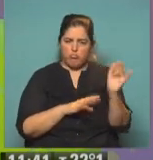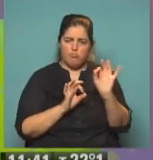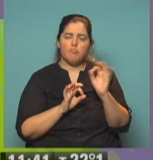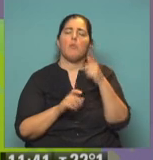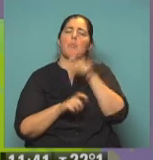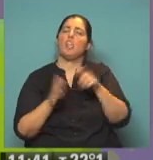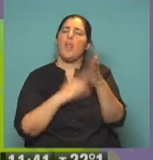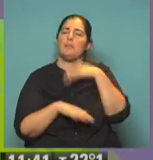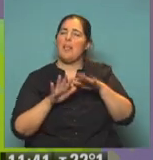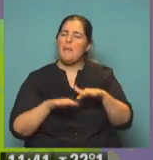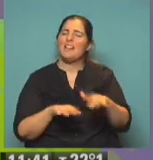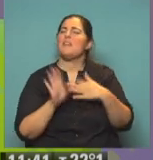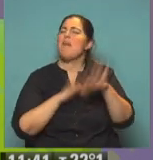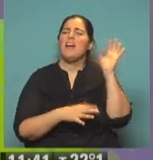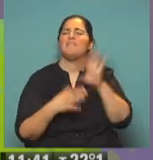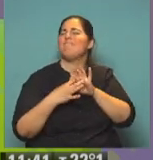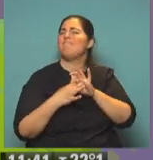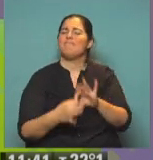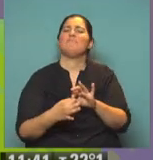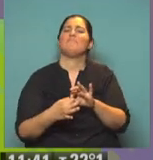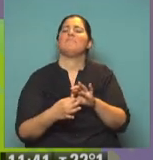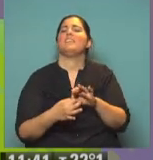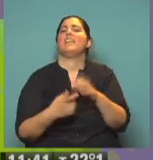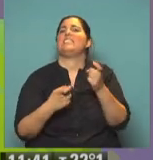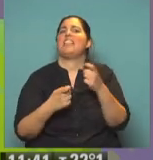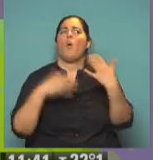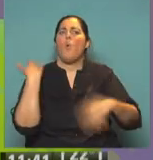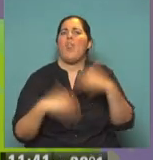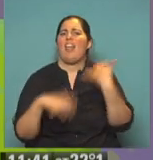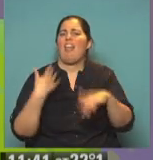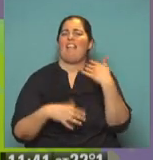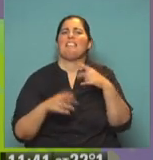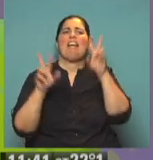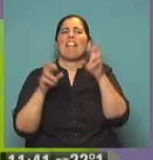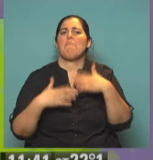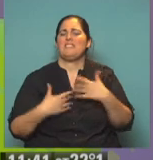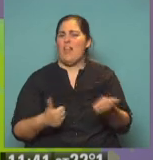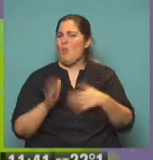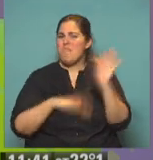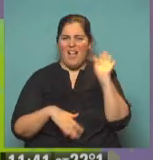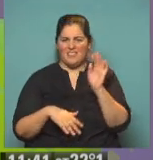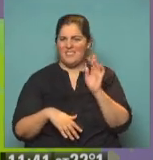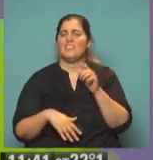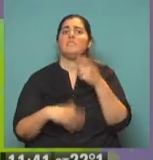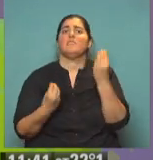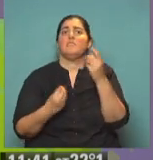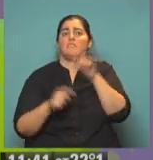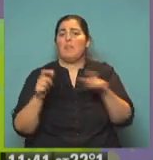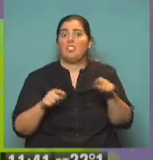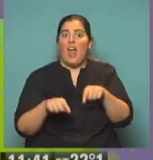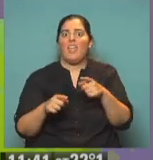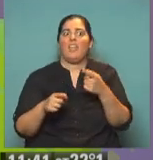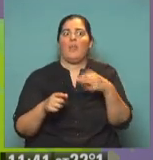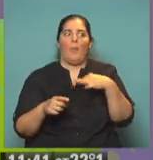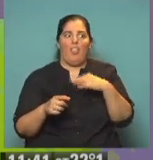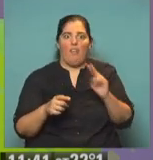discapacidad, tuvieron más que nada que ver con la urgencia de los temas de salud, porque la gente ahí pierde